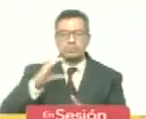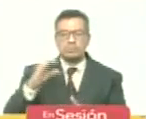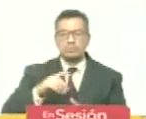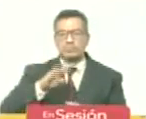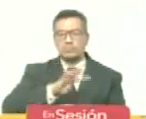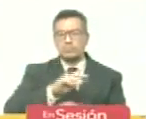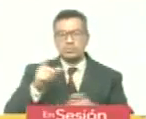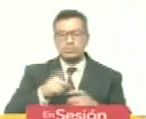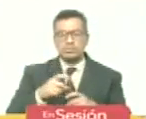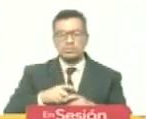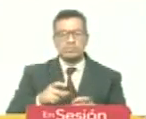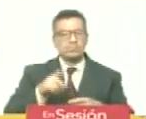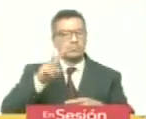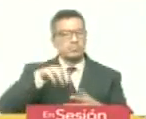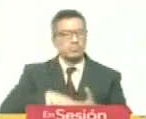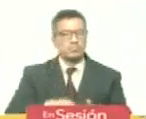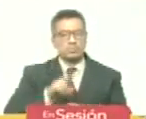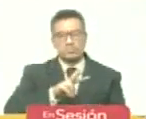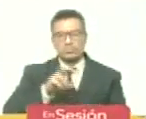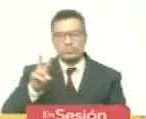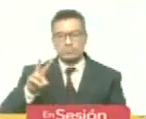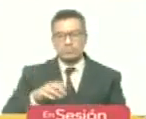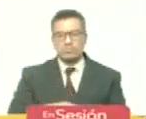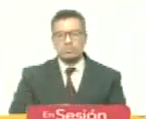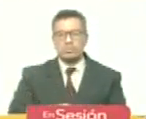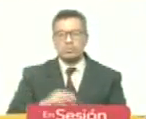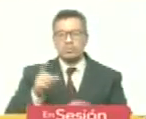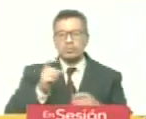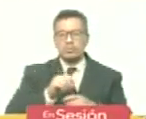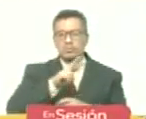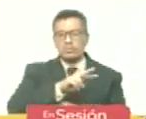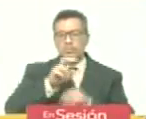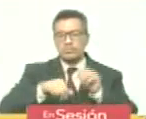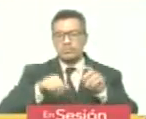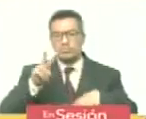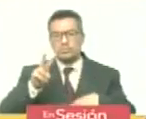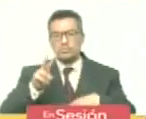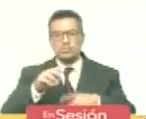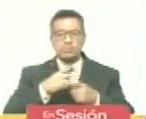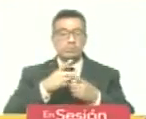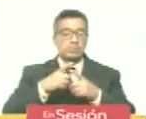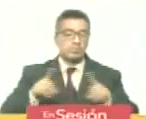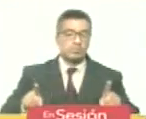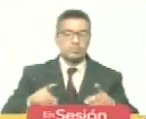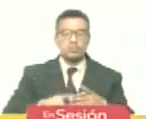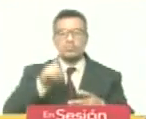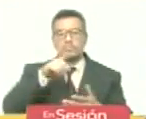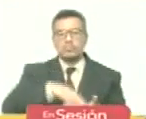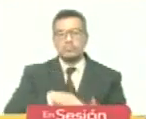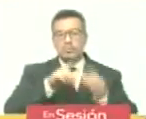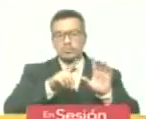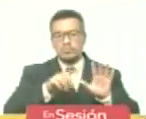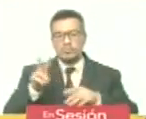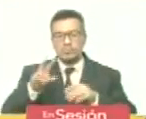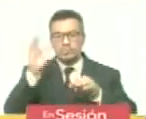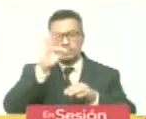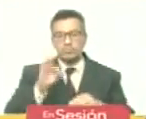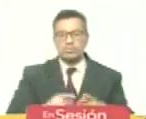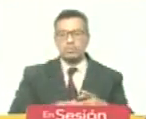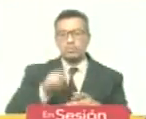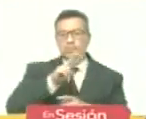los 4 días del mes de agosto de 2022, año 212 de la Independencia, 163 de la Federación